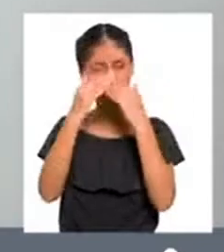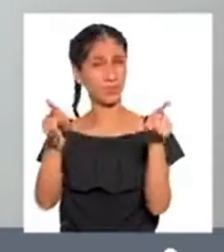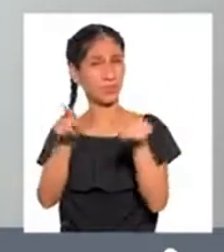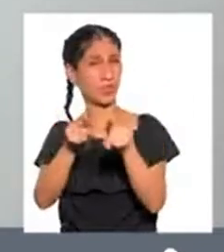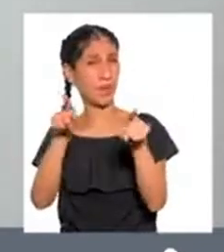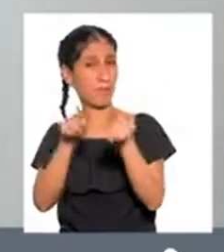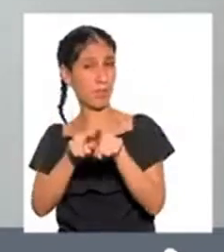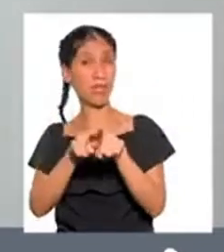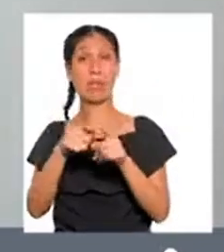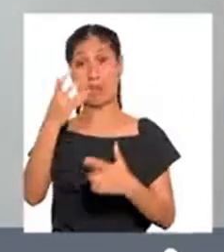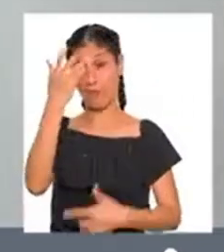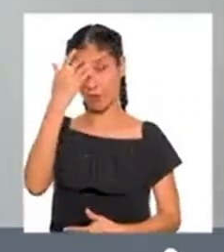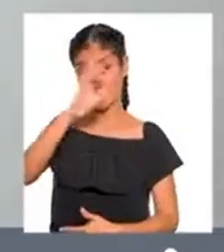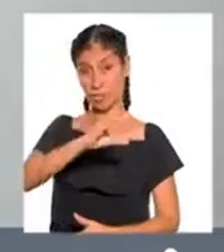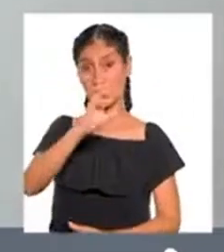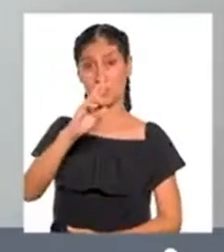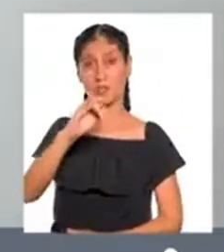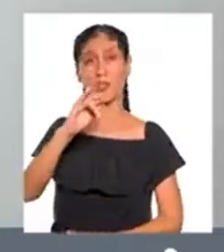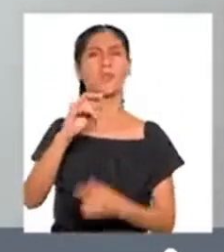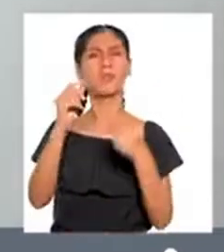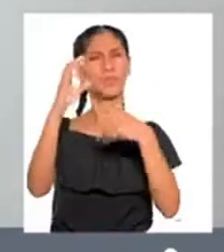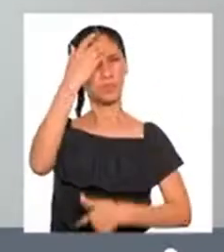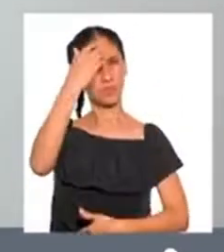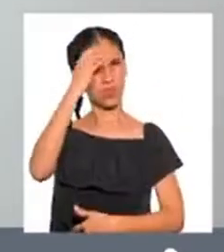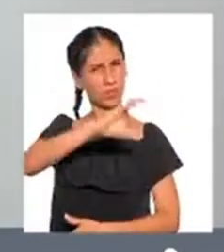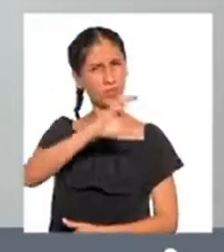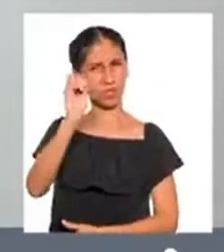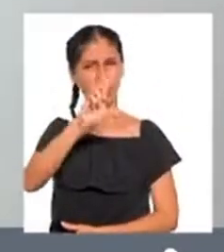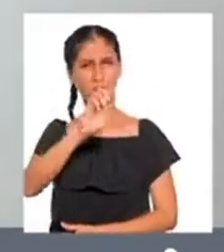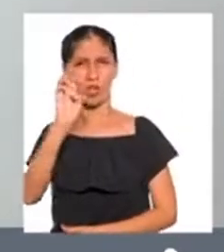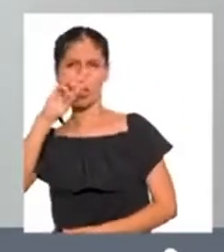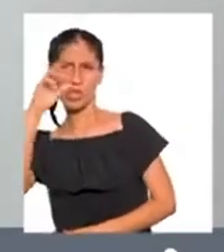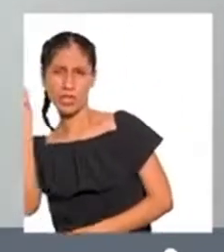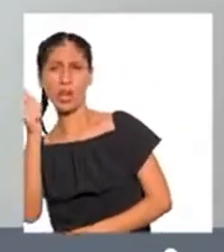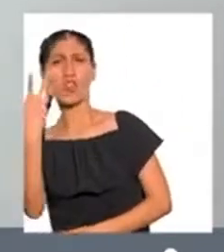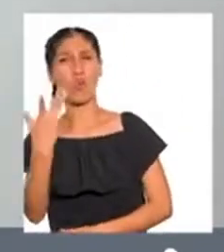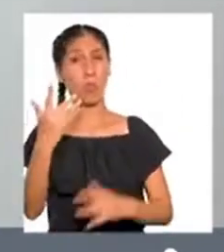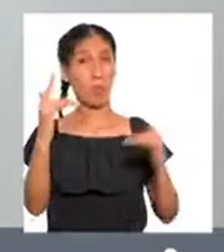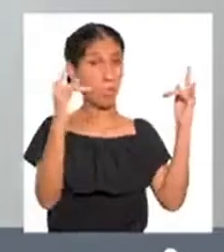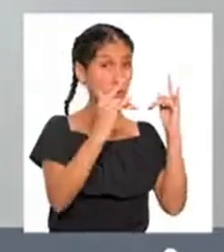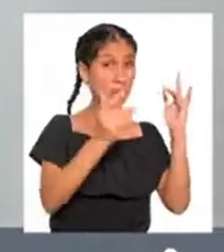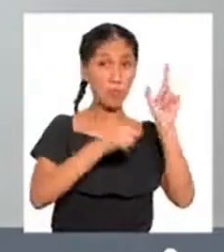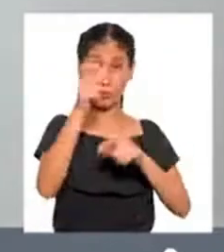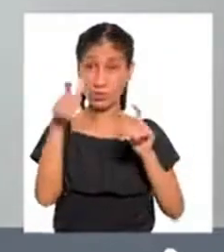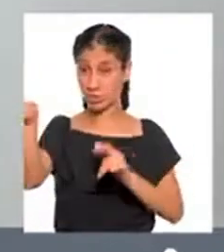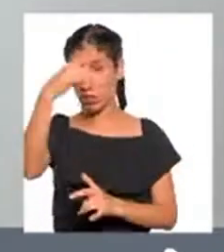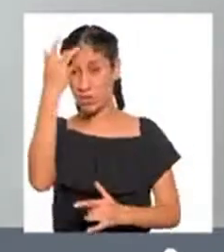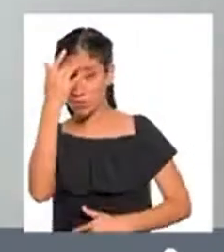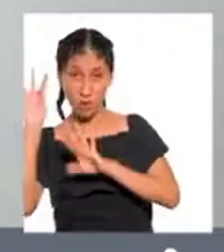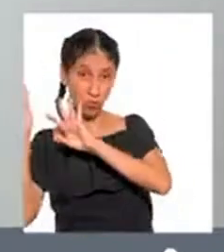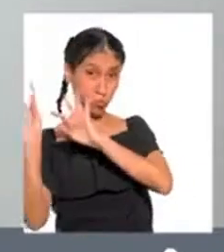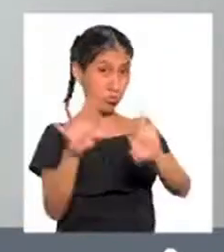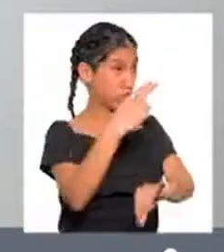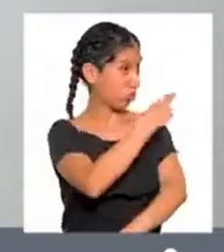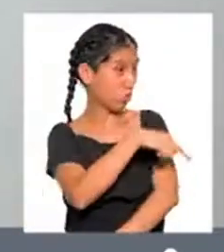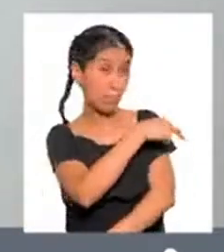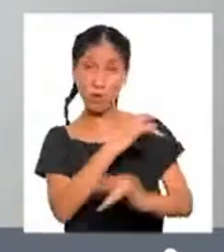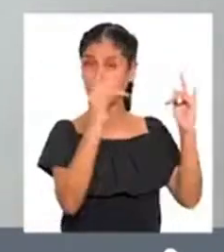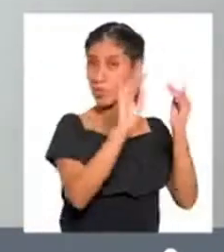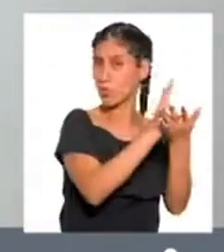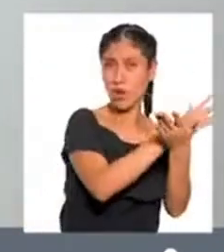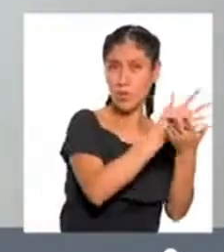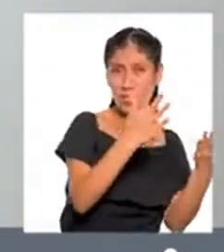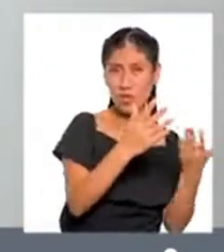cólera, enfermedad infectocontagiosa intestinal, provocó el colapso del número de camas disponibles en los hospitales. Colocaban carteles que